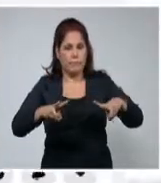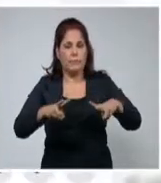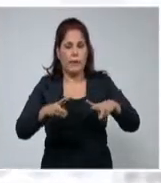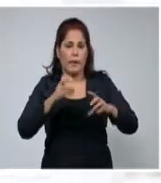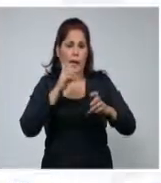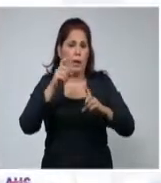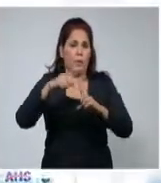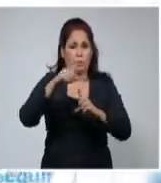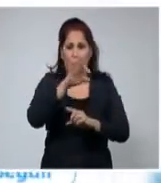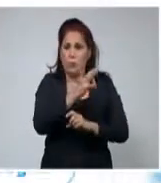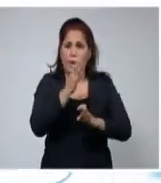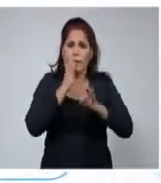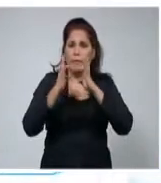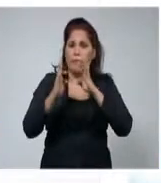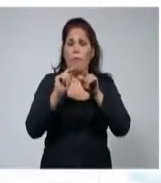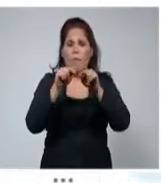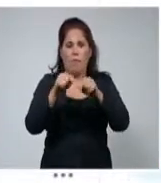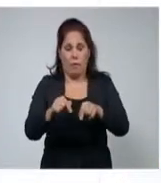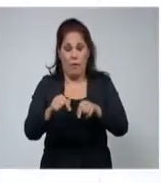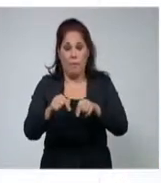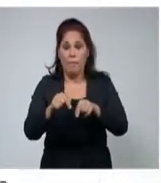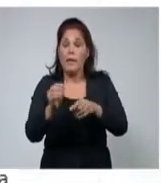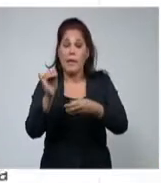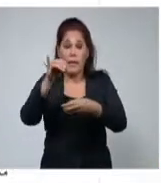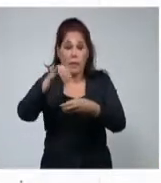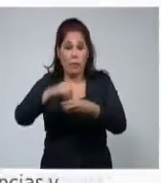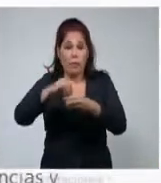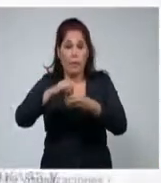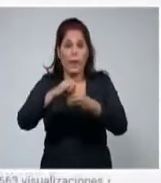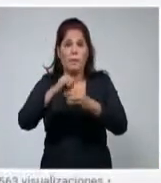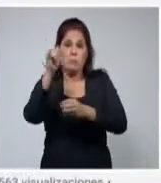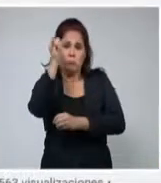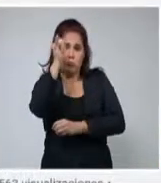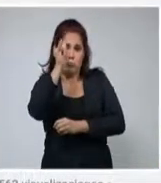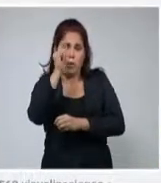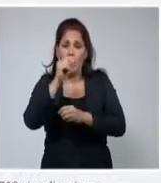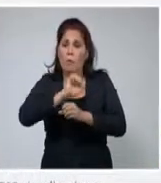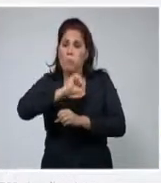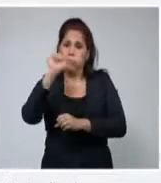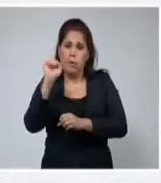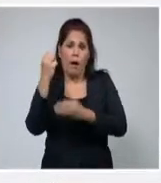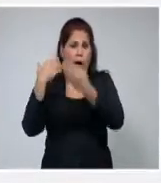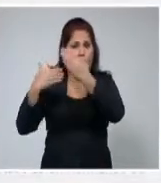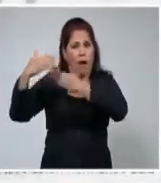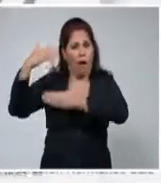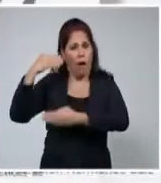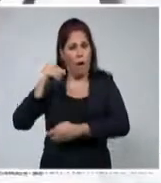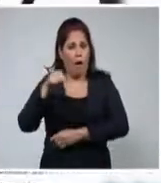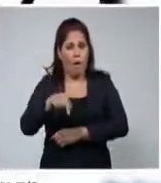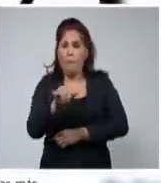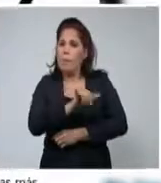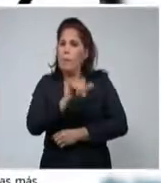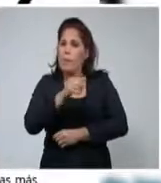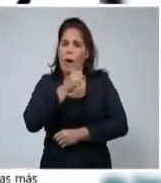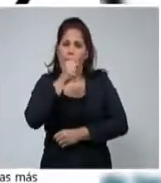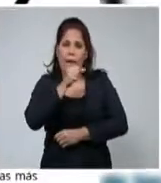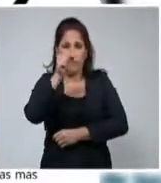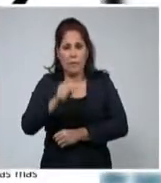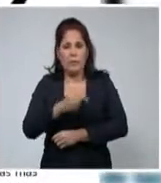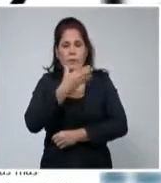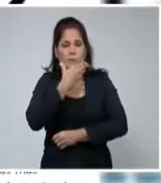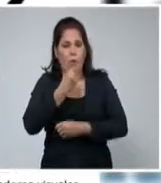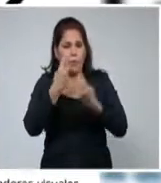y el sitio web de la organización, e incluyen la proyección de cápsulas y obras ganadoras en ediciones anteriores, así como entrevistas a jóvenes